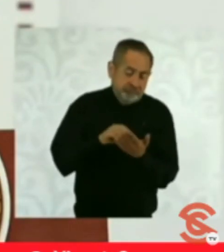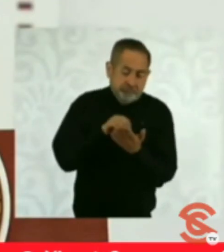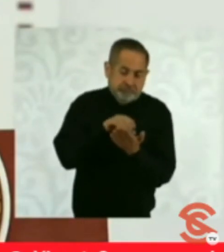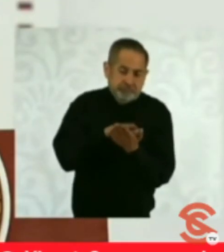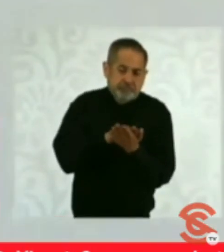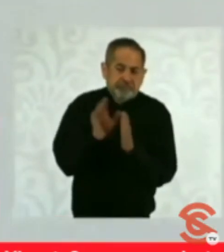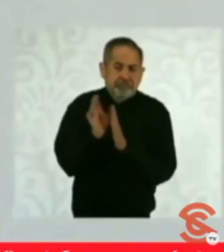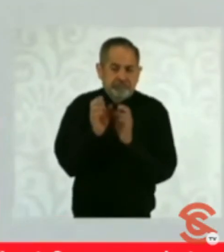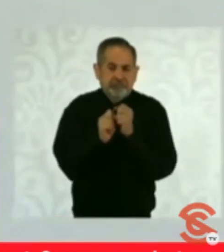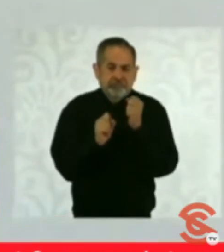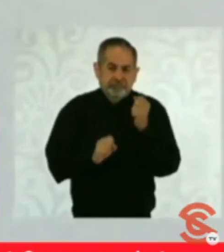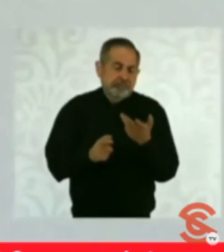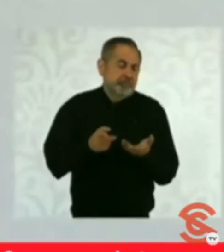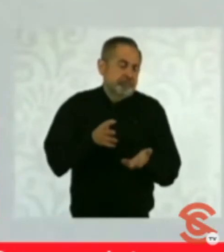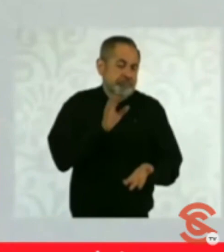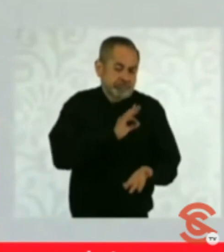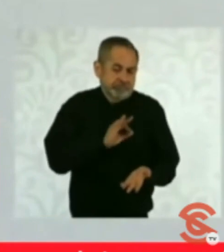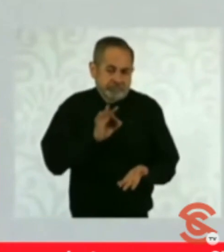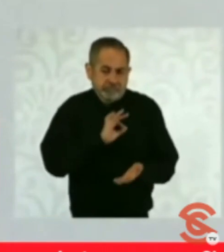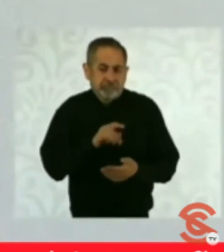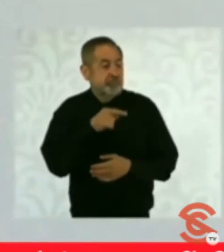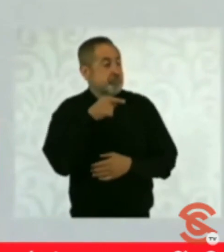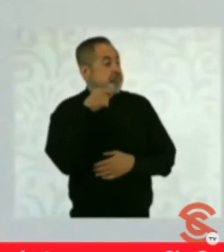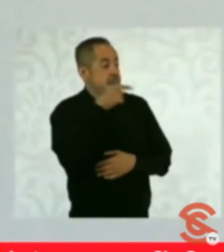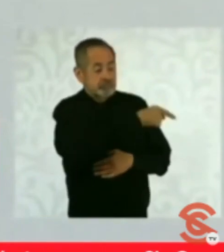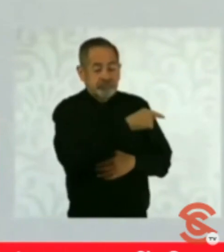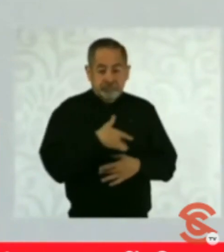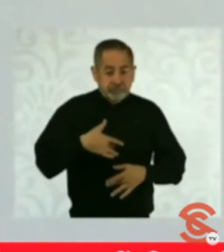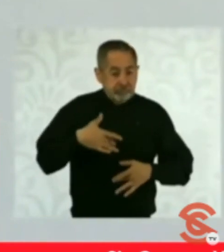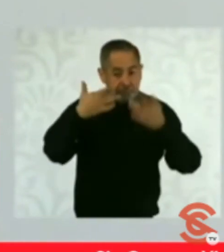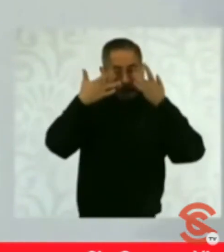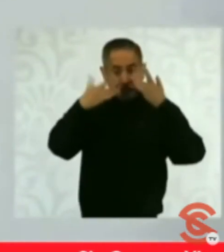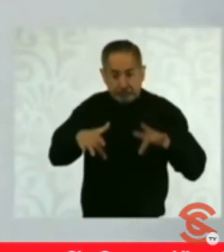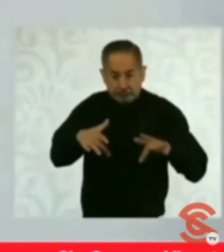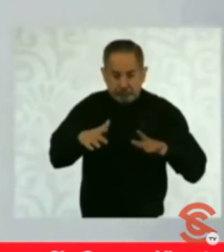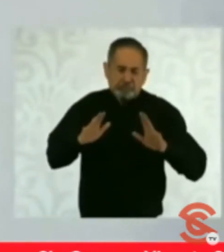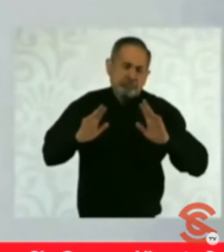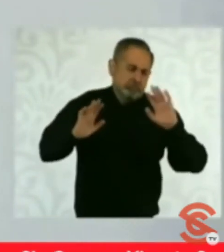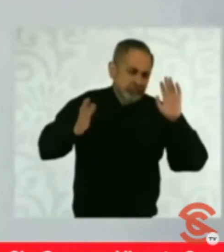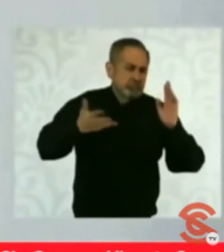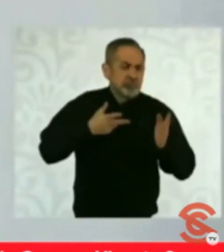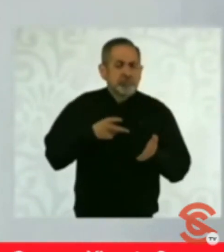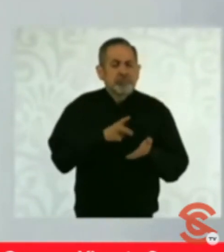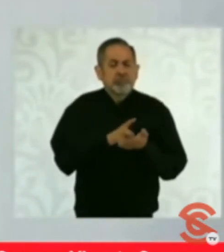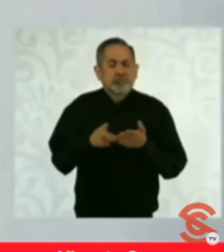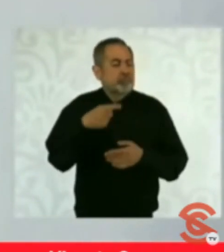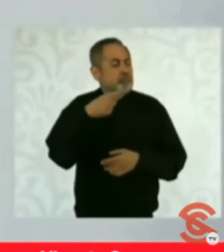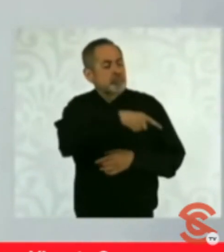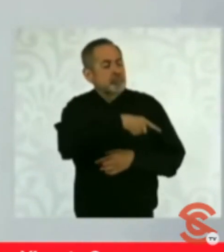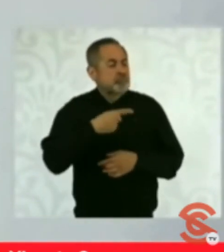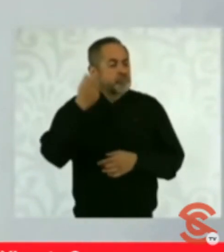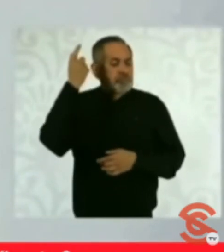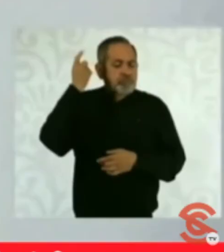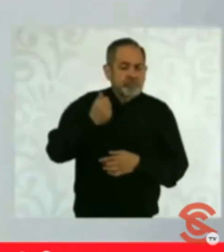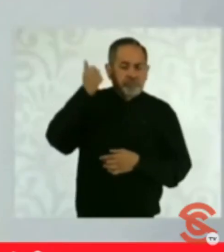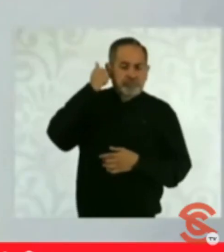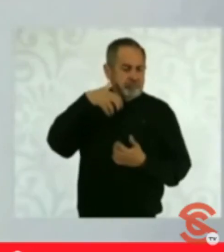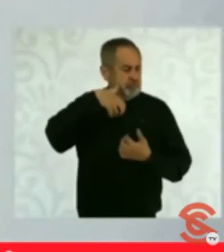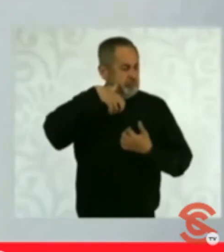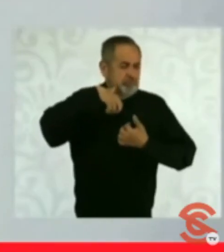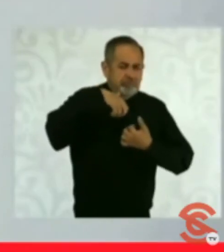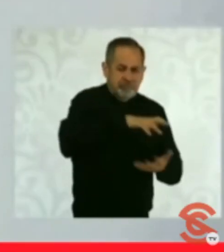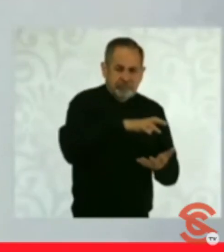en la Constitución que así puede ser si renuncian, tienen derecho a lo que se llama el haber de retiro.